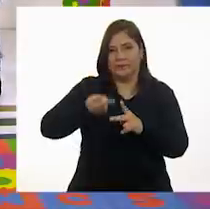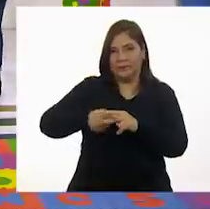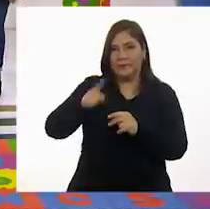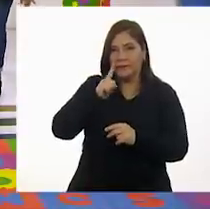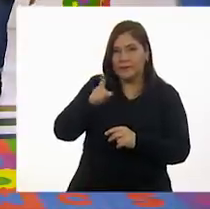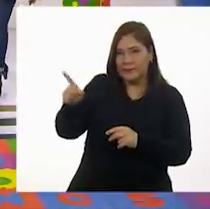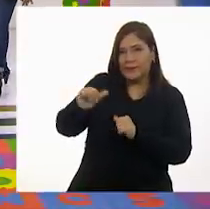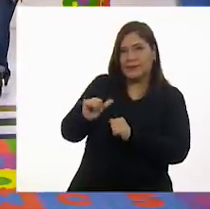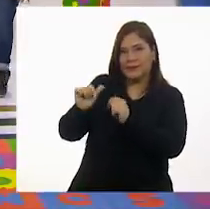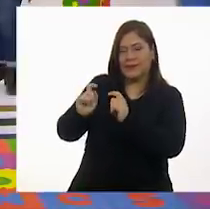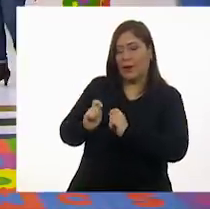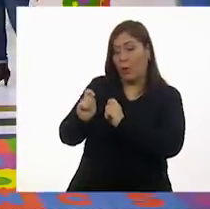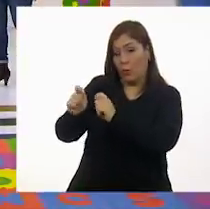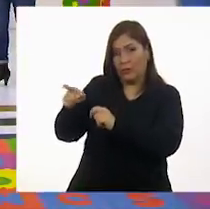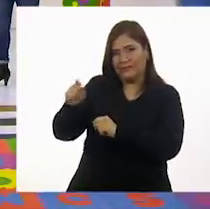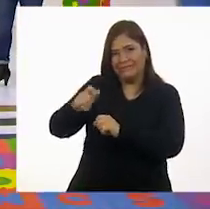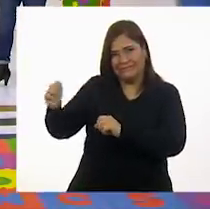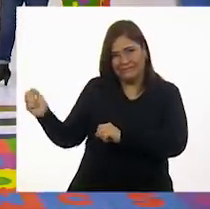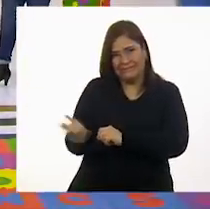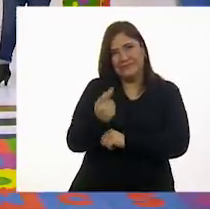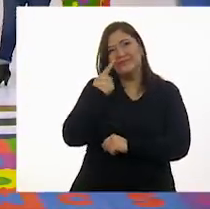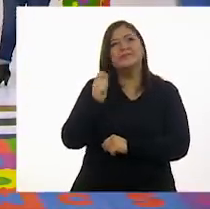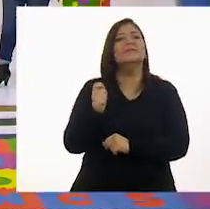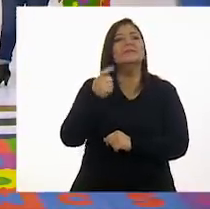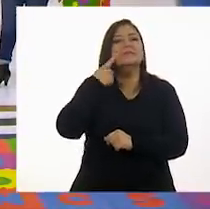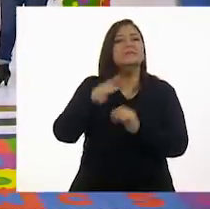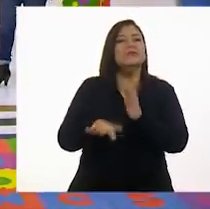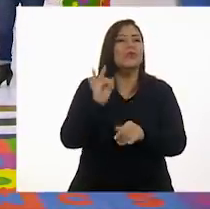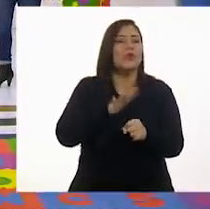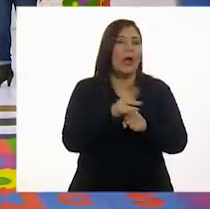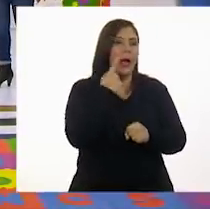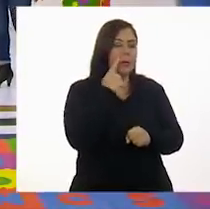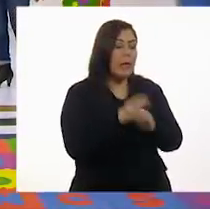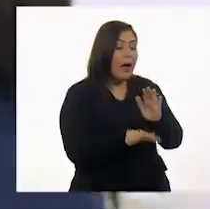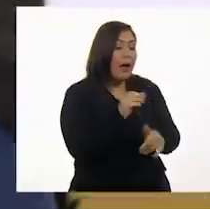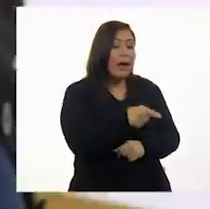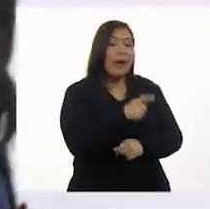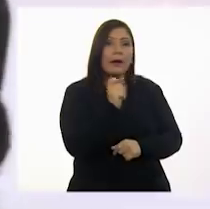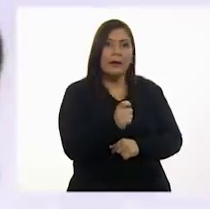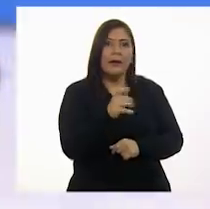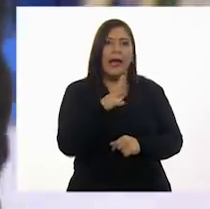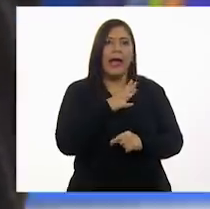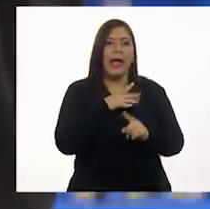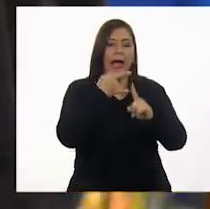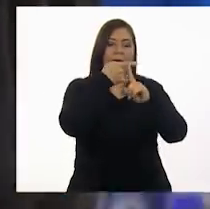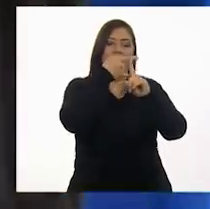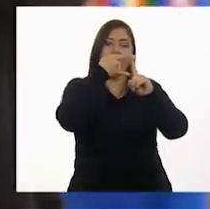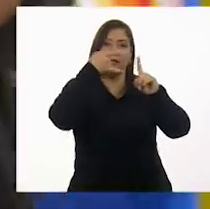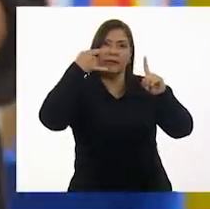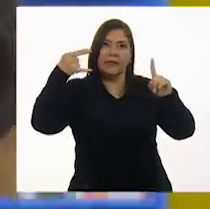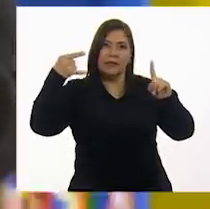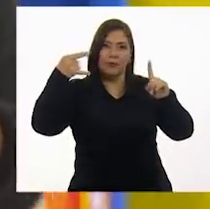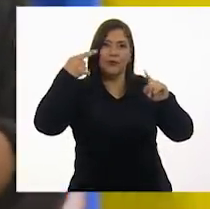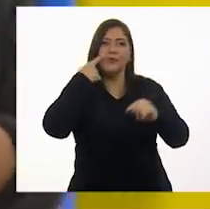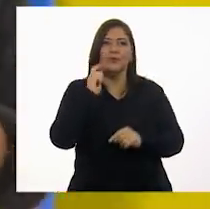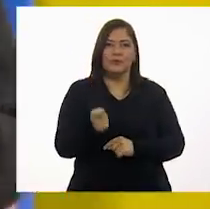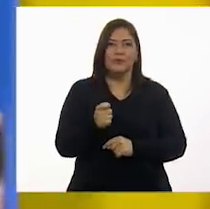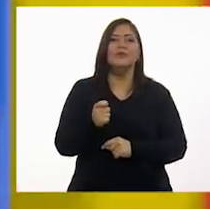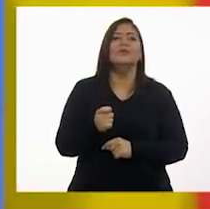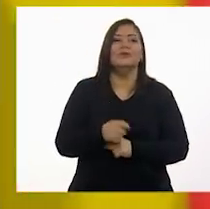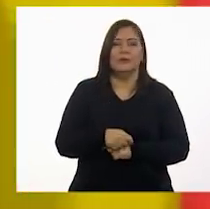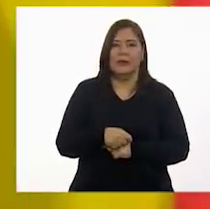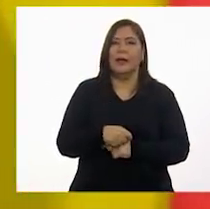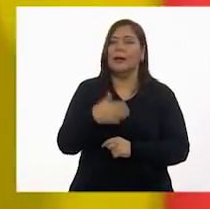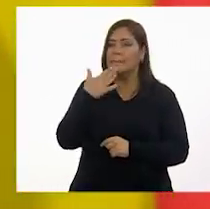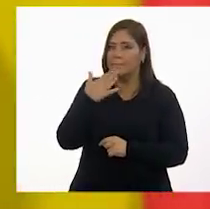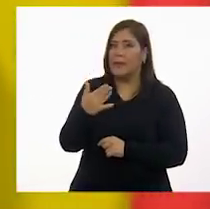qué figura geométrica va a caer? A ver, vamos a ver qué figura va a salir. Salió un rectángulo. Aquí está. Ah, muy bien, Pilar. A